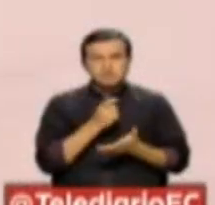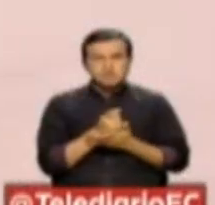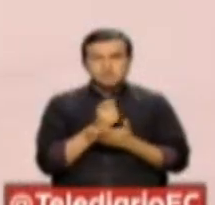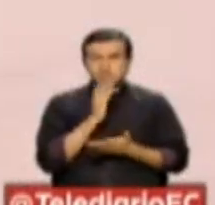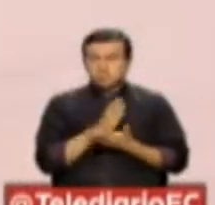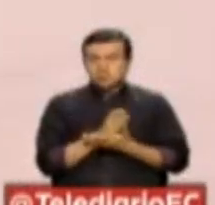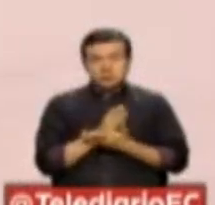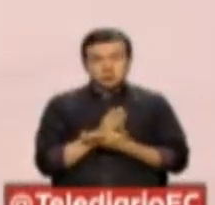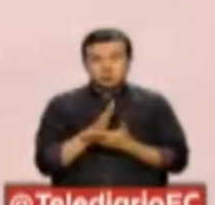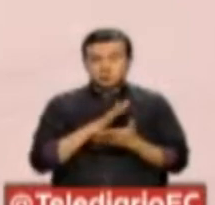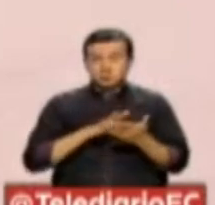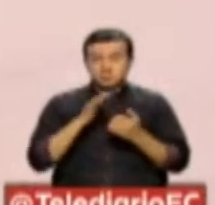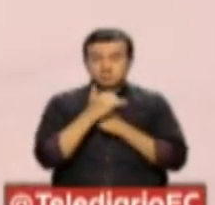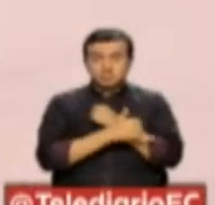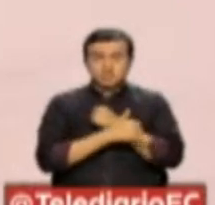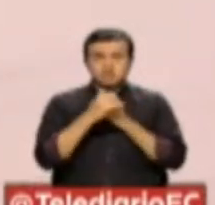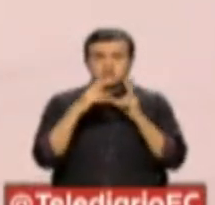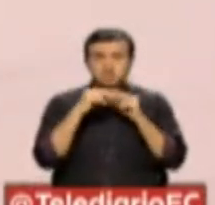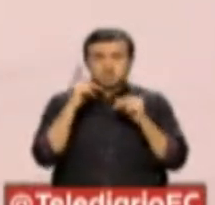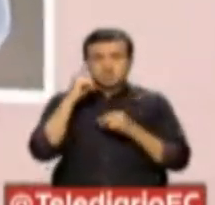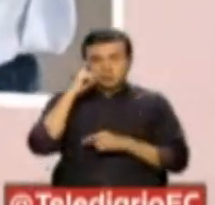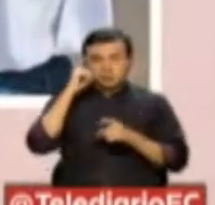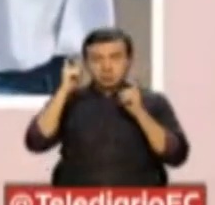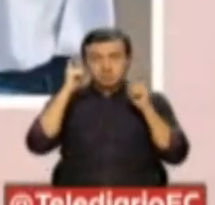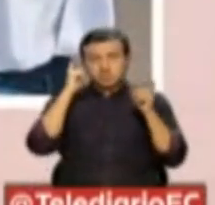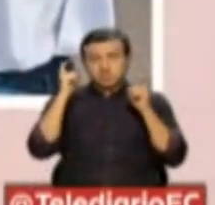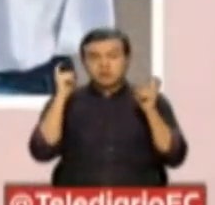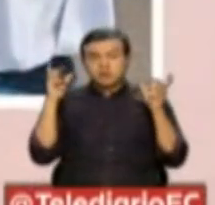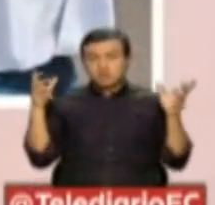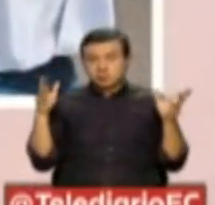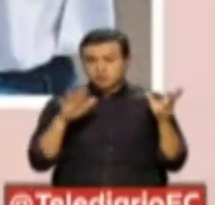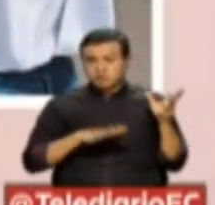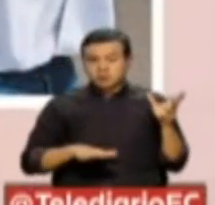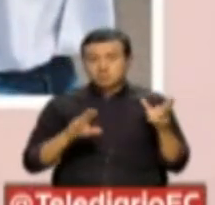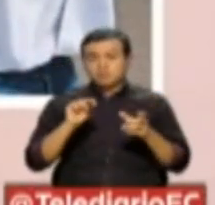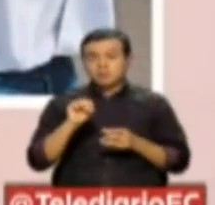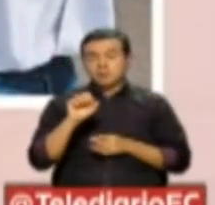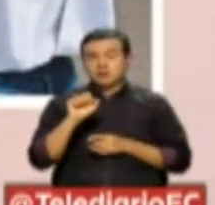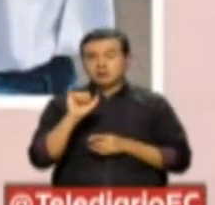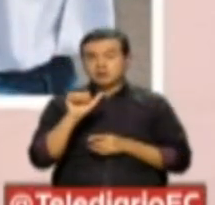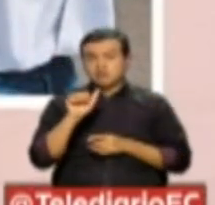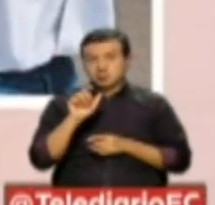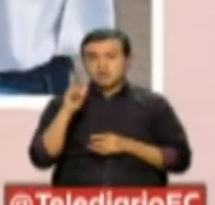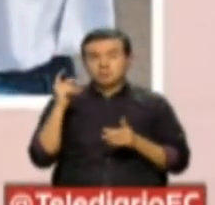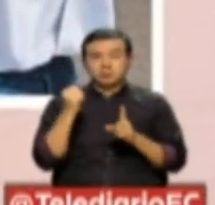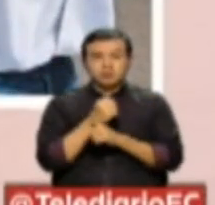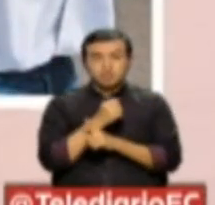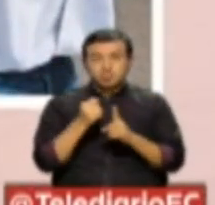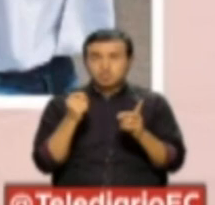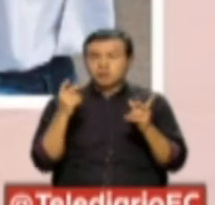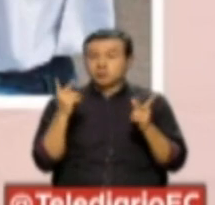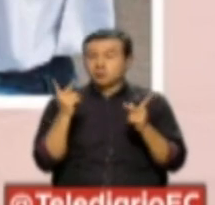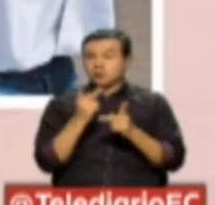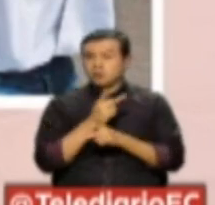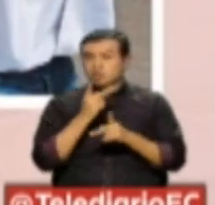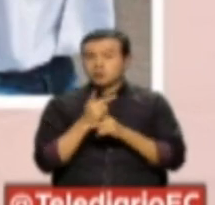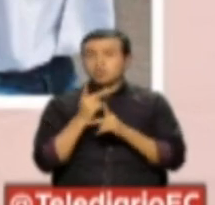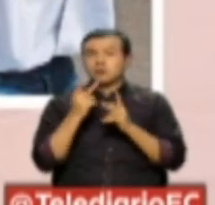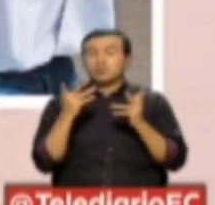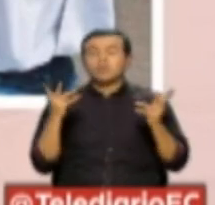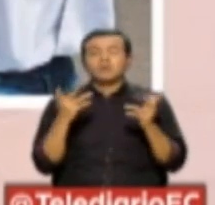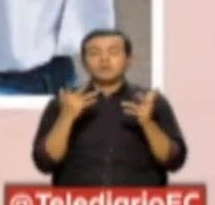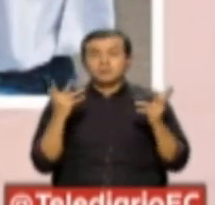cesa en nicaragua el gobierno tomó el control del bastión rebelde de más allá tras violentos ataques que dejaron como